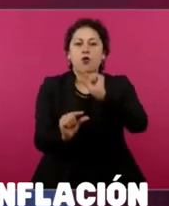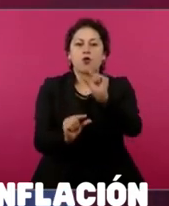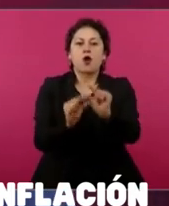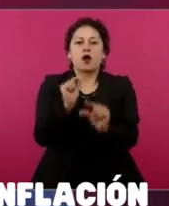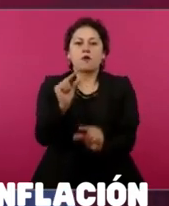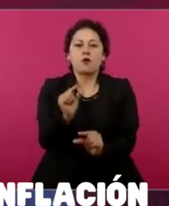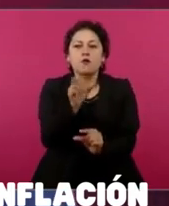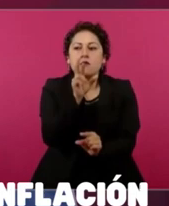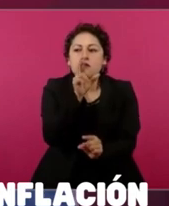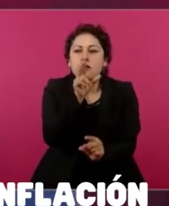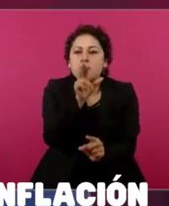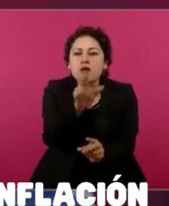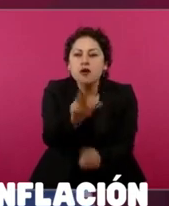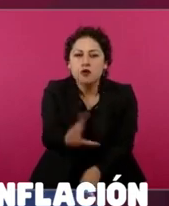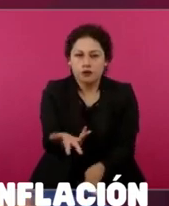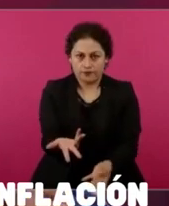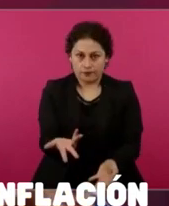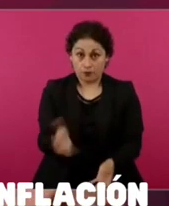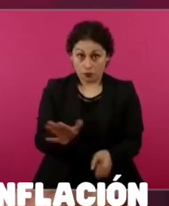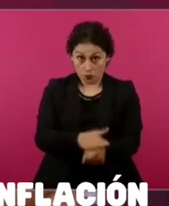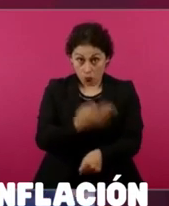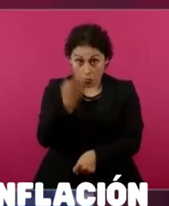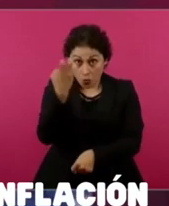los precios, el que